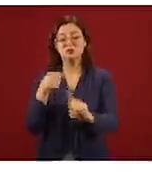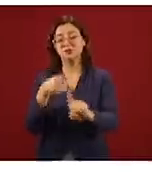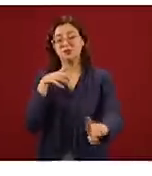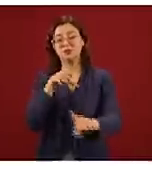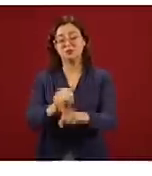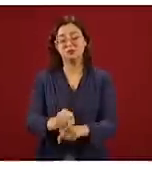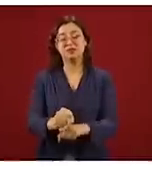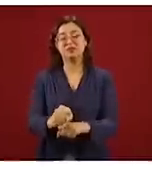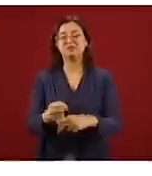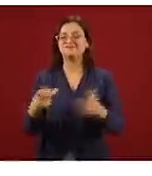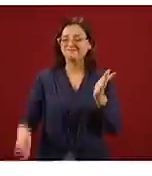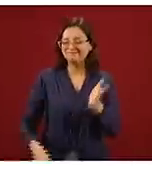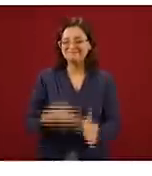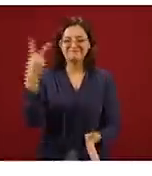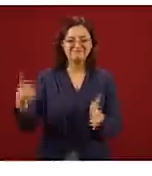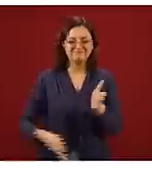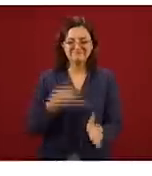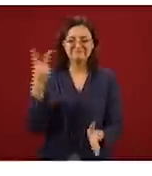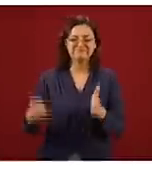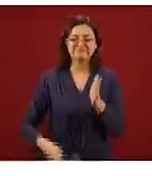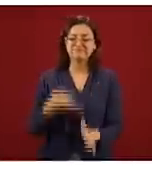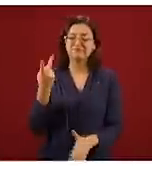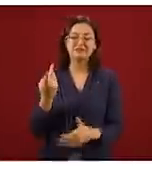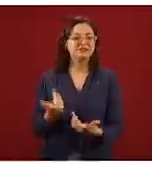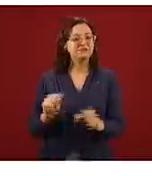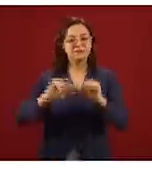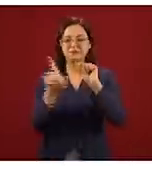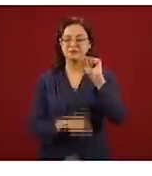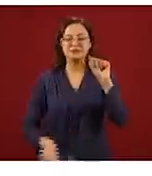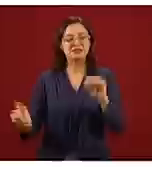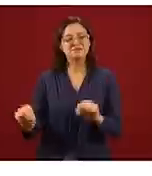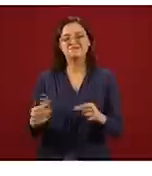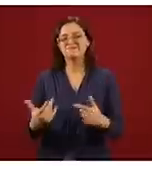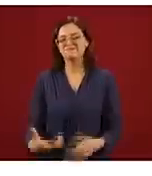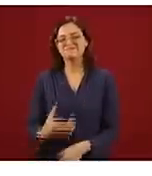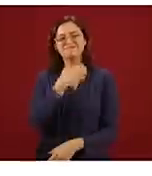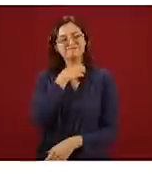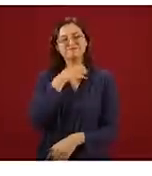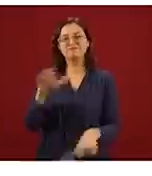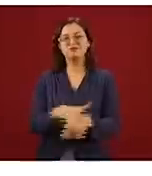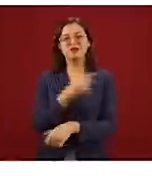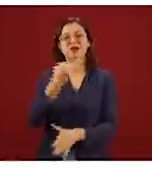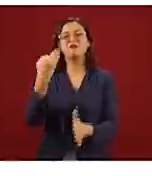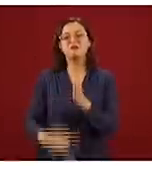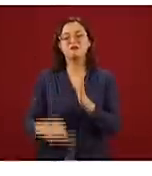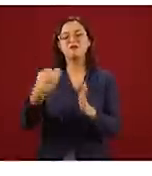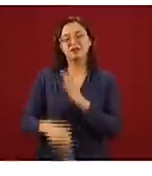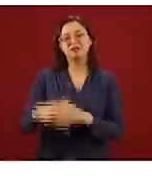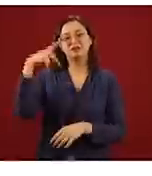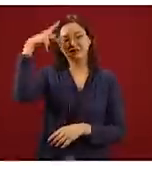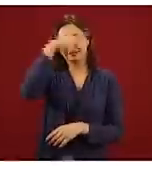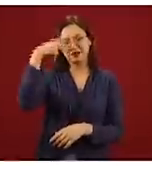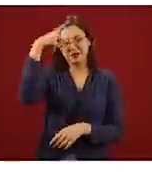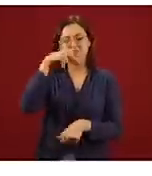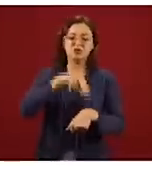enorme limitación que tiene México en personal especializado en salud mental. Desde luego especialistas,